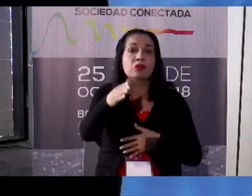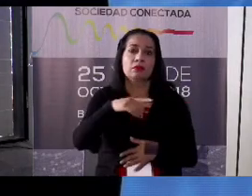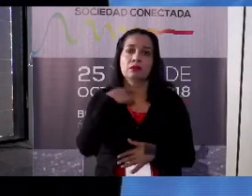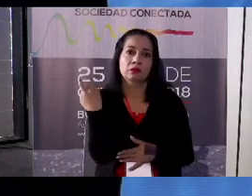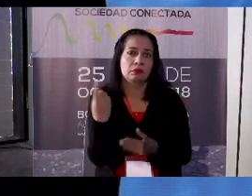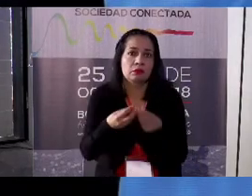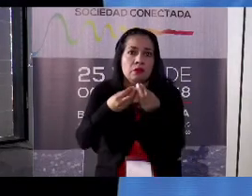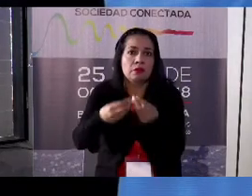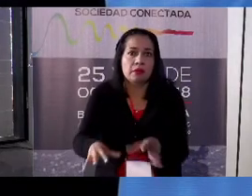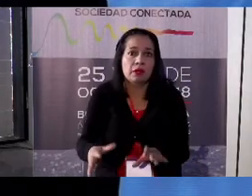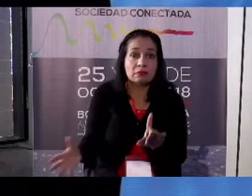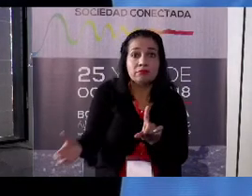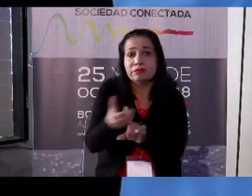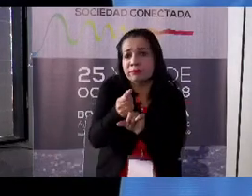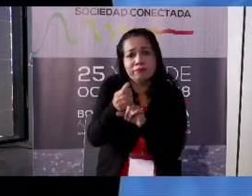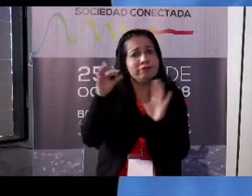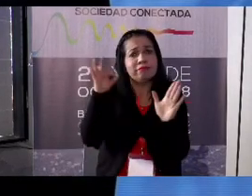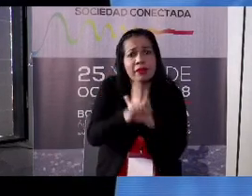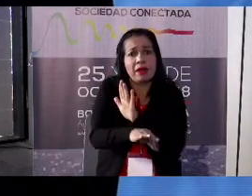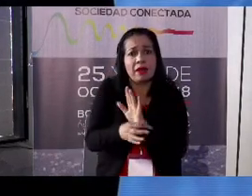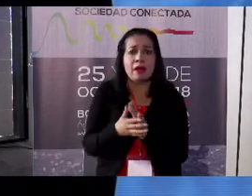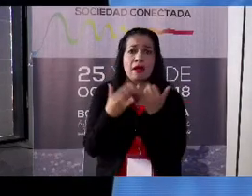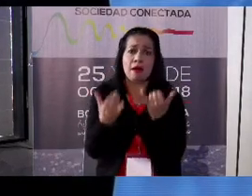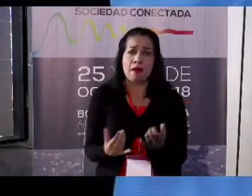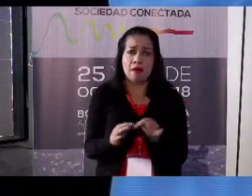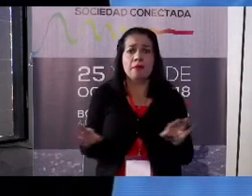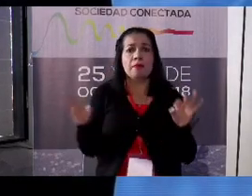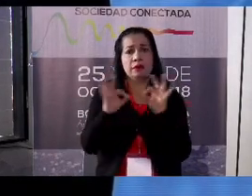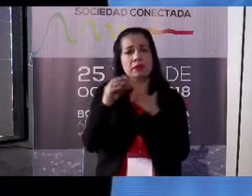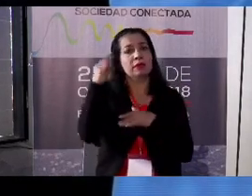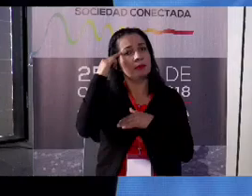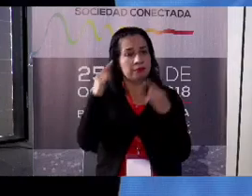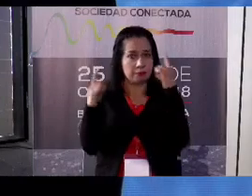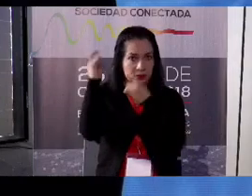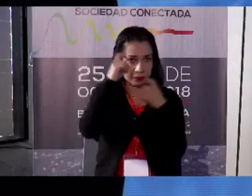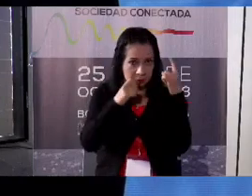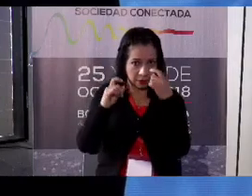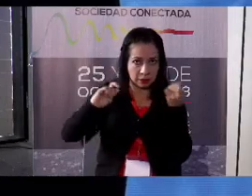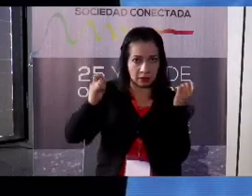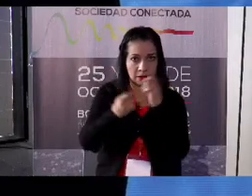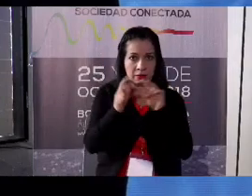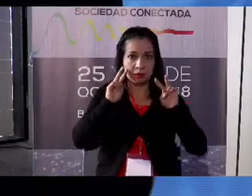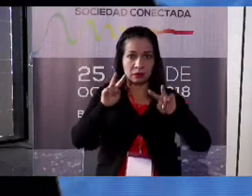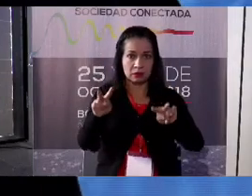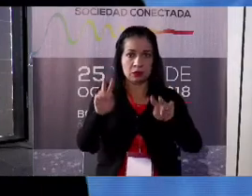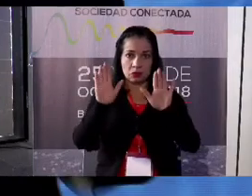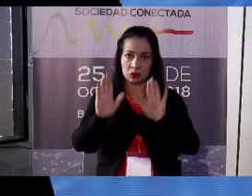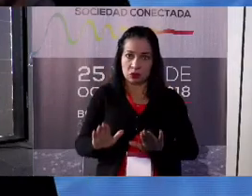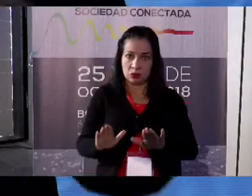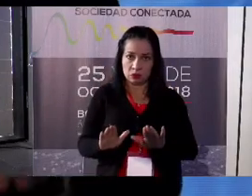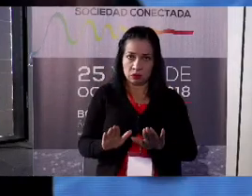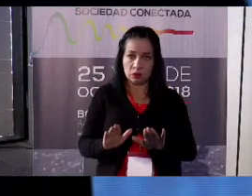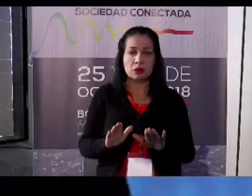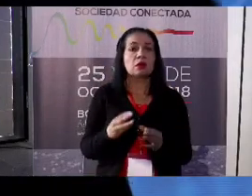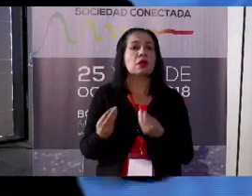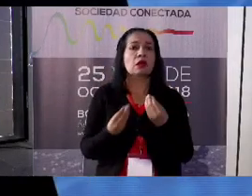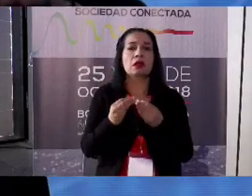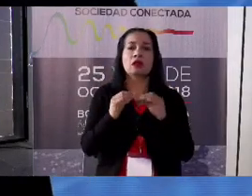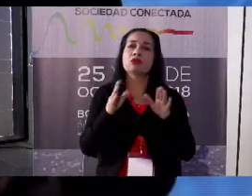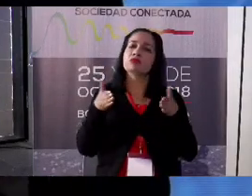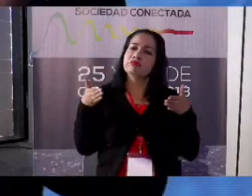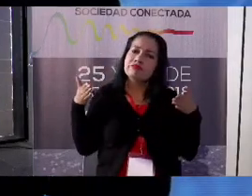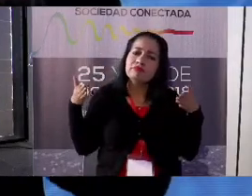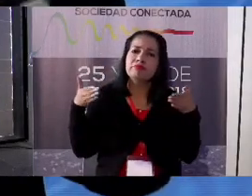tenemos que pensar tenemos que cambiar un poco la visión de no estar enfocados o